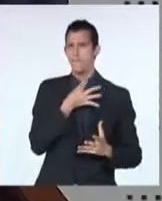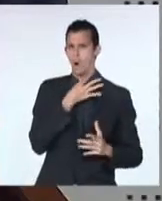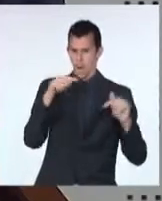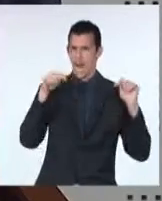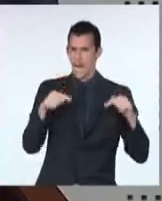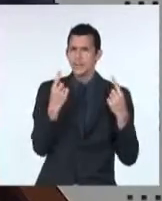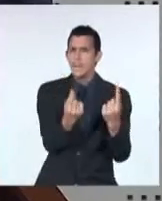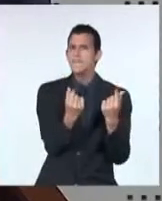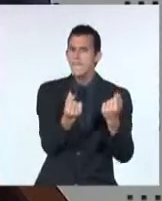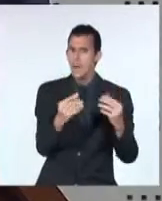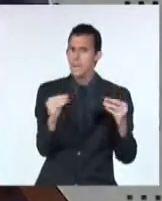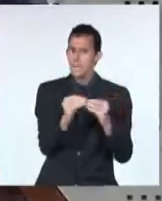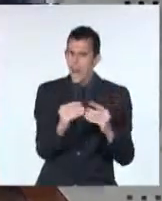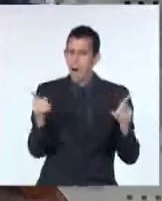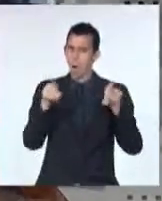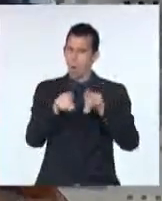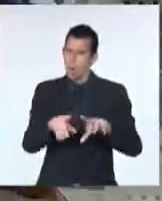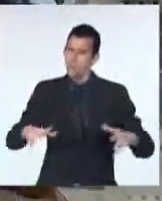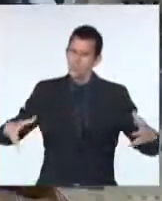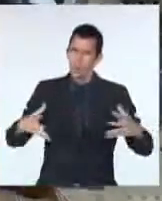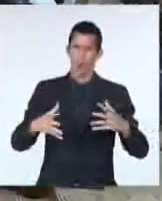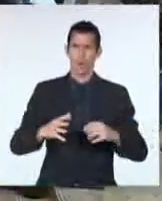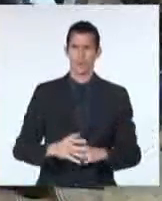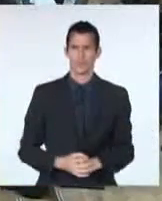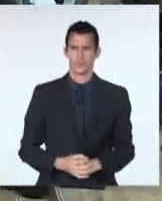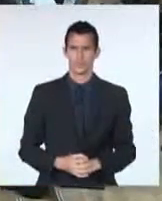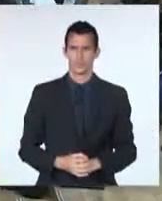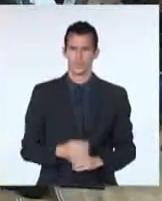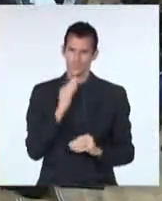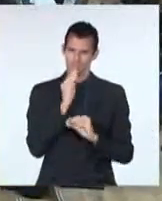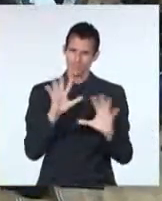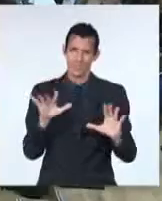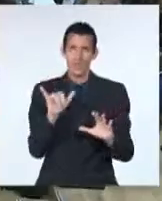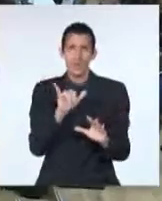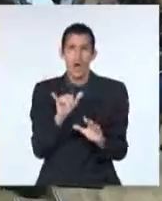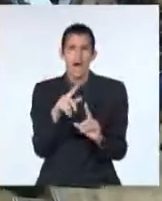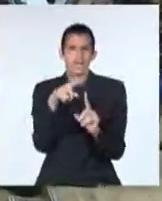Unidas, donde vive el 80% de la población mundial.